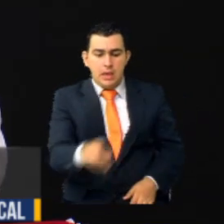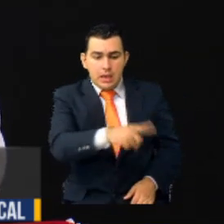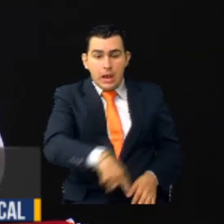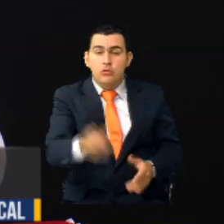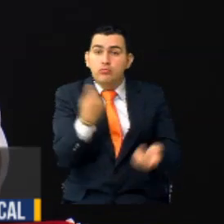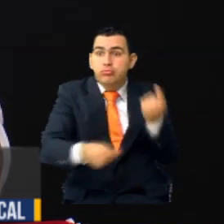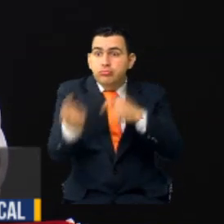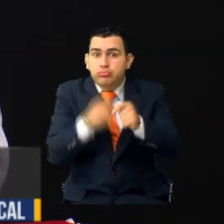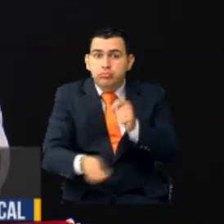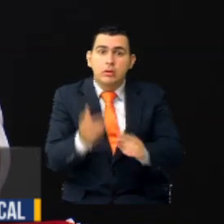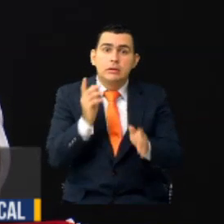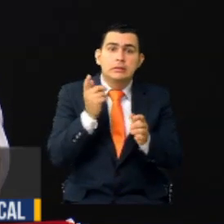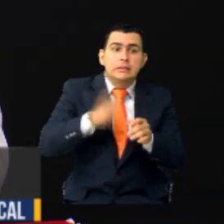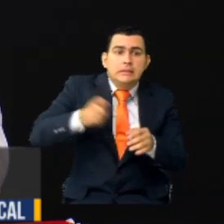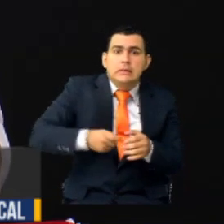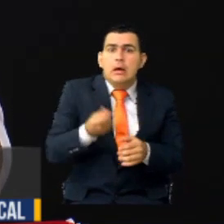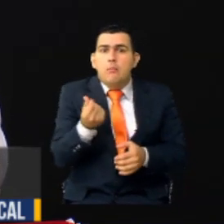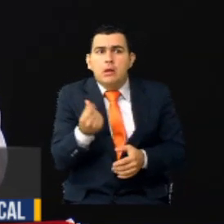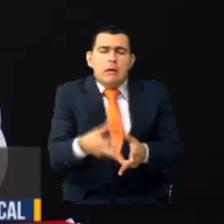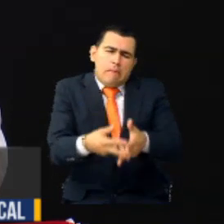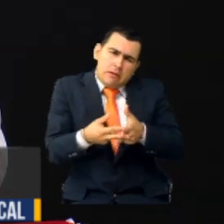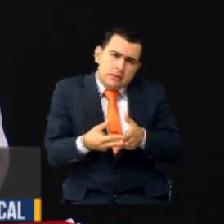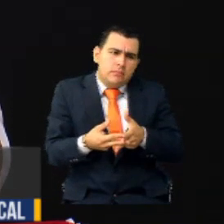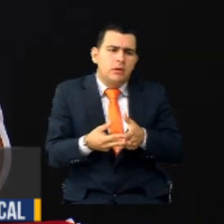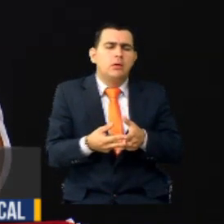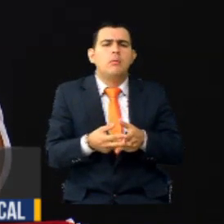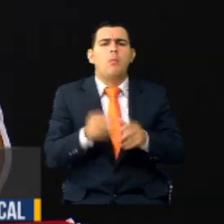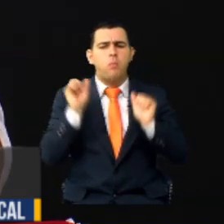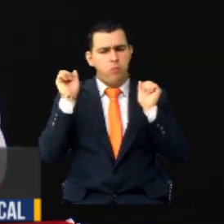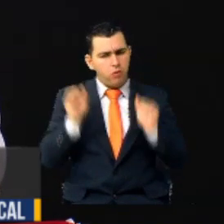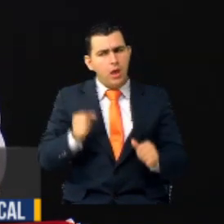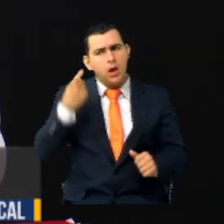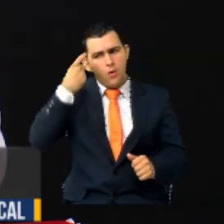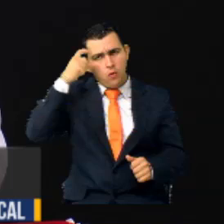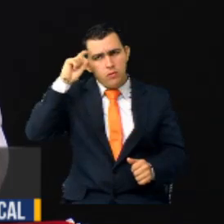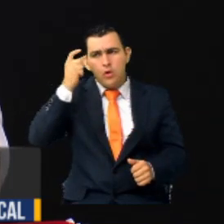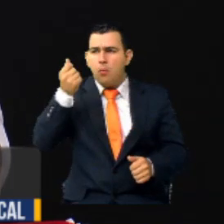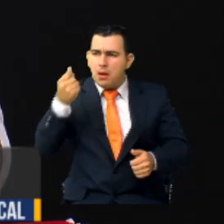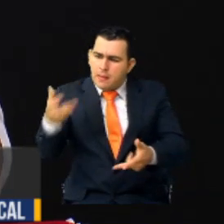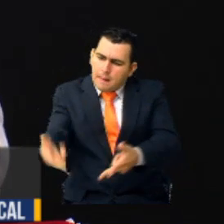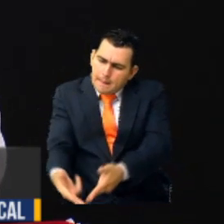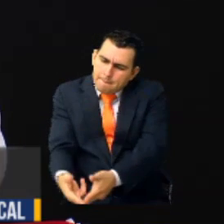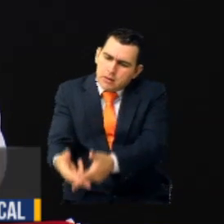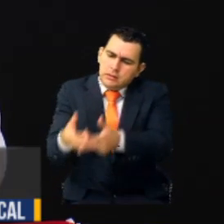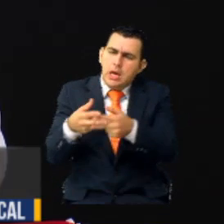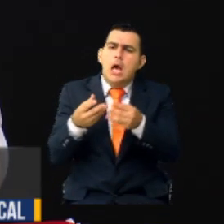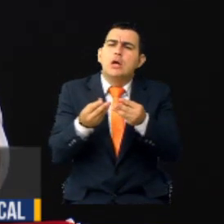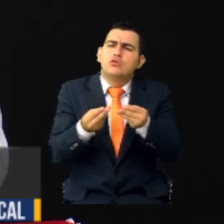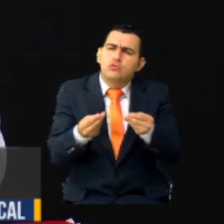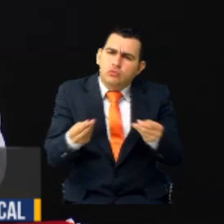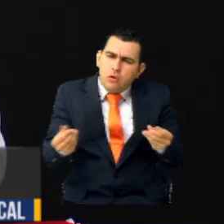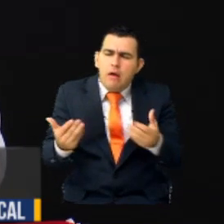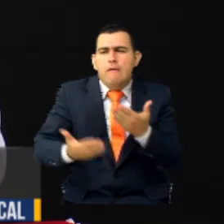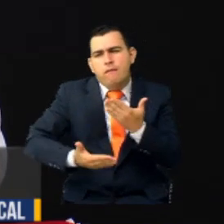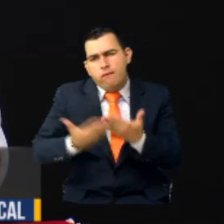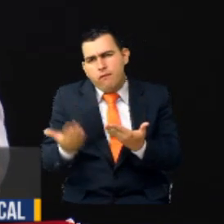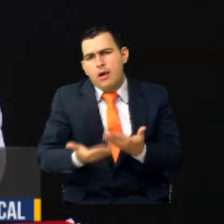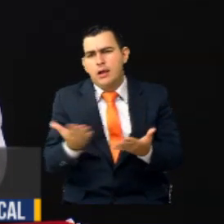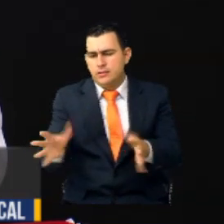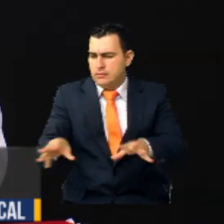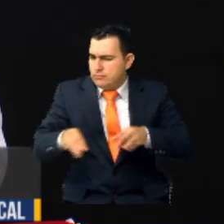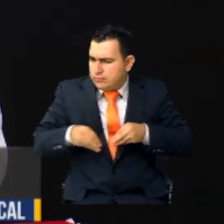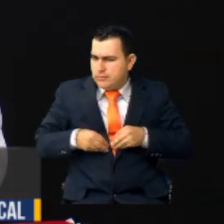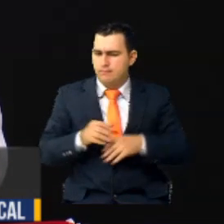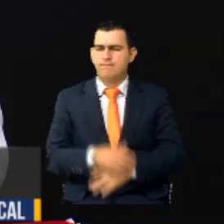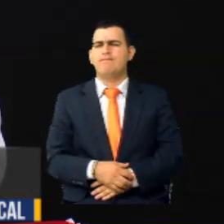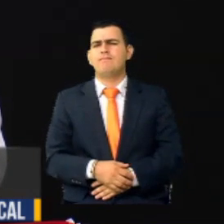comerciantes la posibilidad de acceder a esos créditos, unos créditos blandos de fácil acceso. Yo pienso que tiene